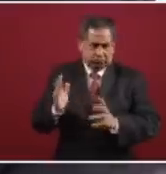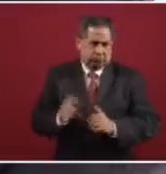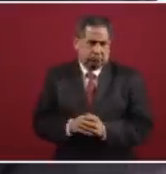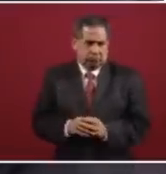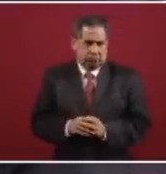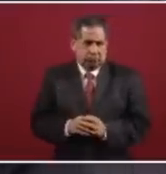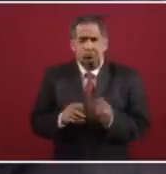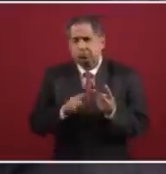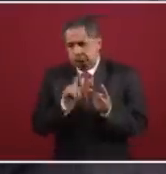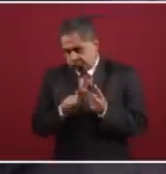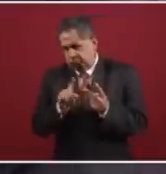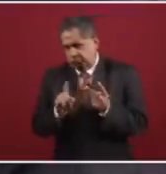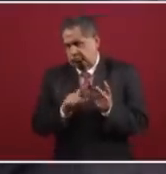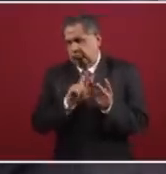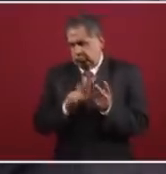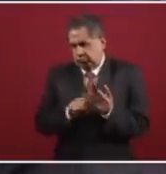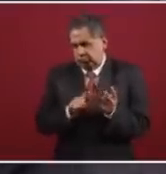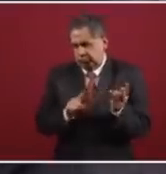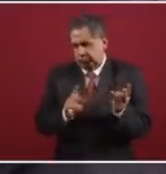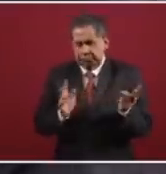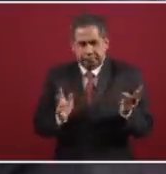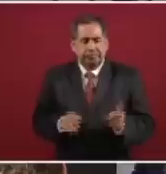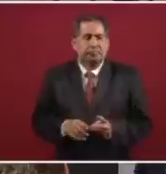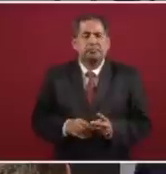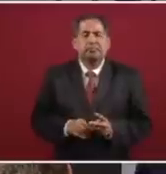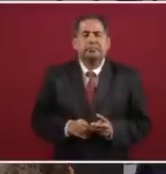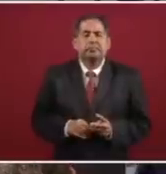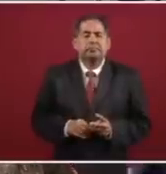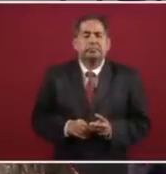Ese es otro elemento.